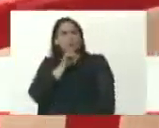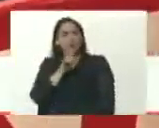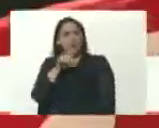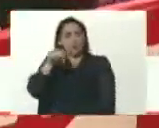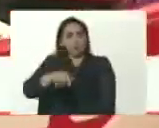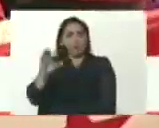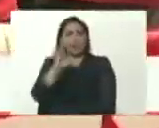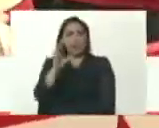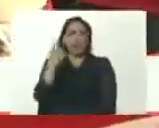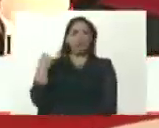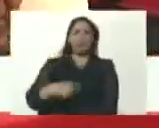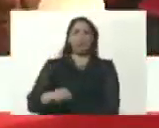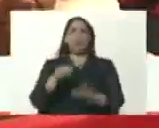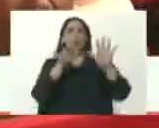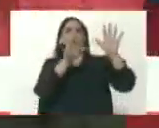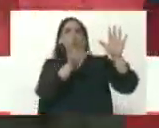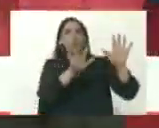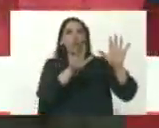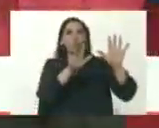Caracas tenemos